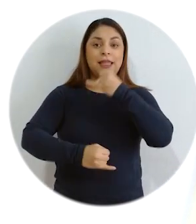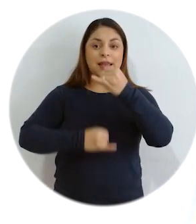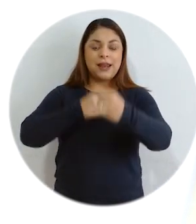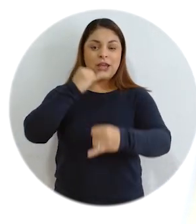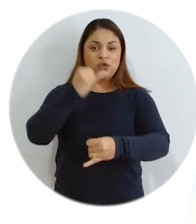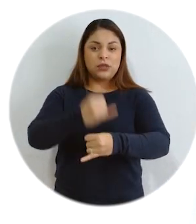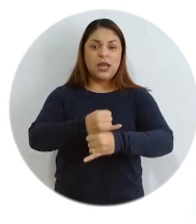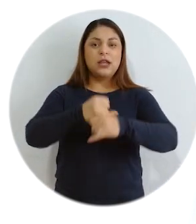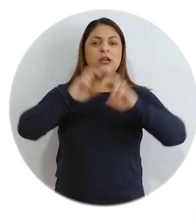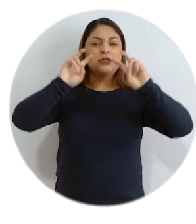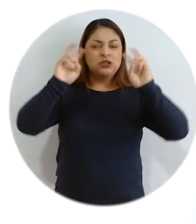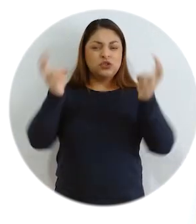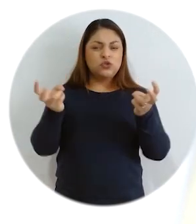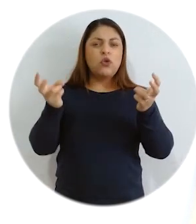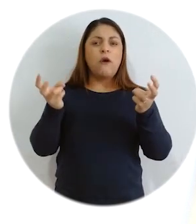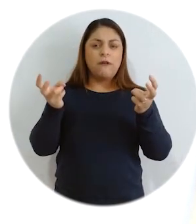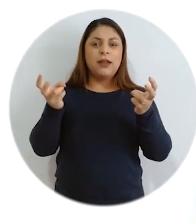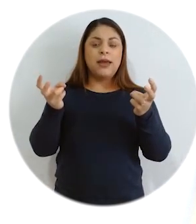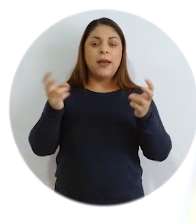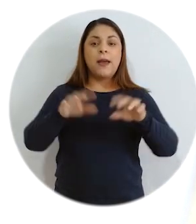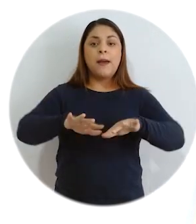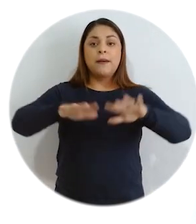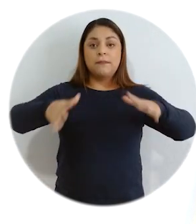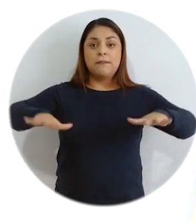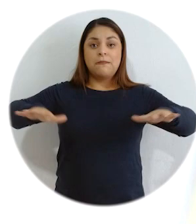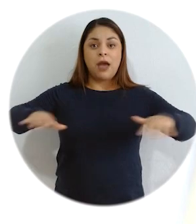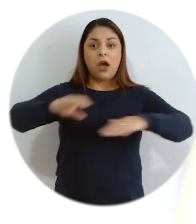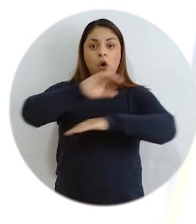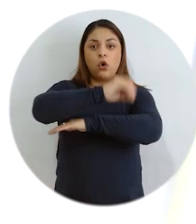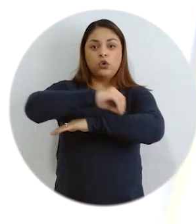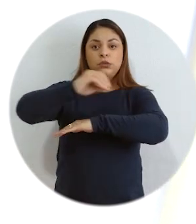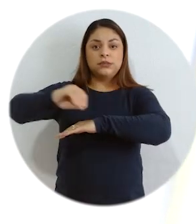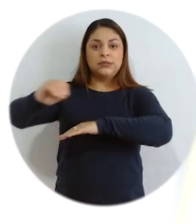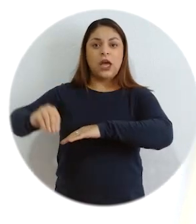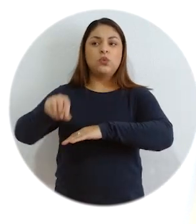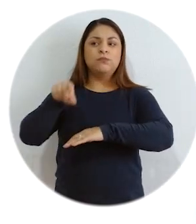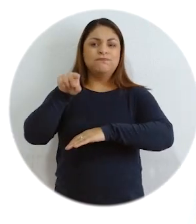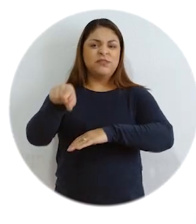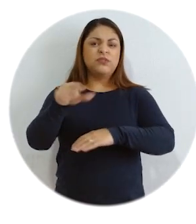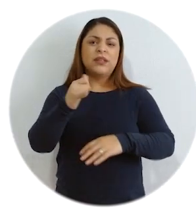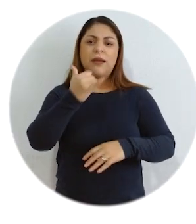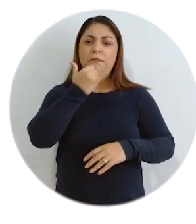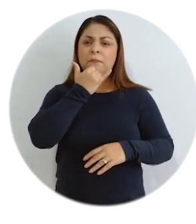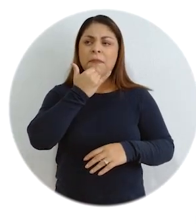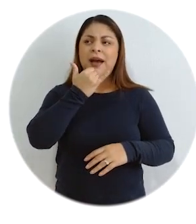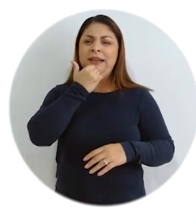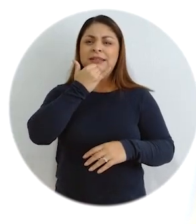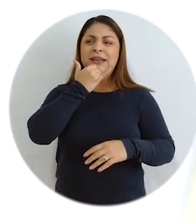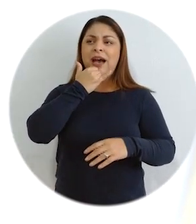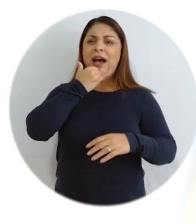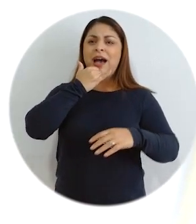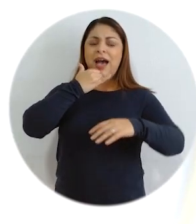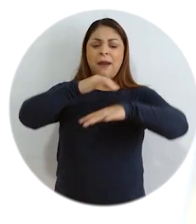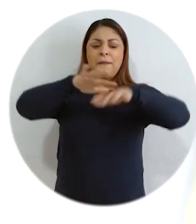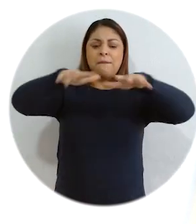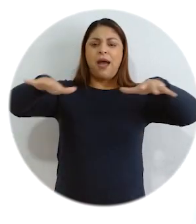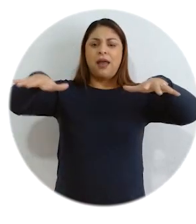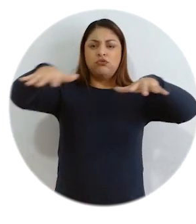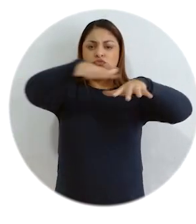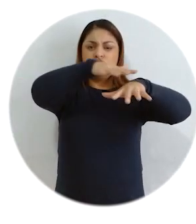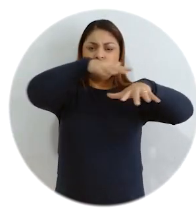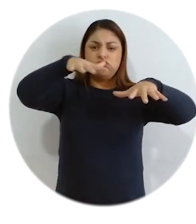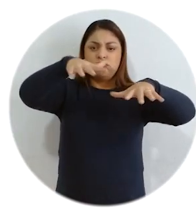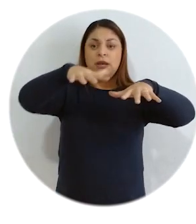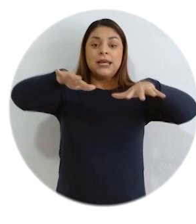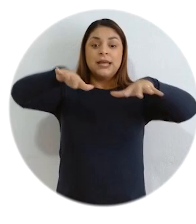materia de lo que compete a nuestros mares y el océano, a su gestión, a lo que pasa arriba, ¿verdad?, sobre ellos, pero